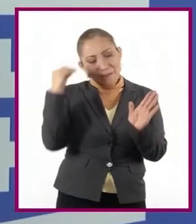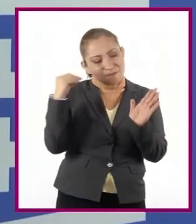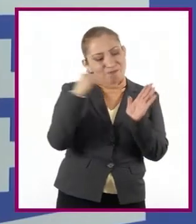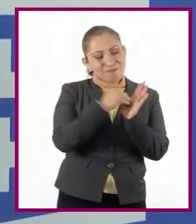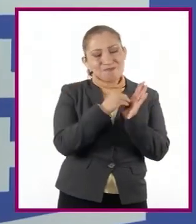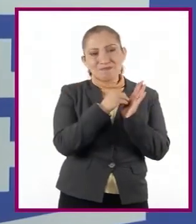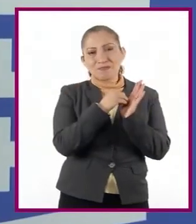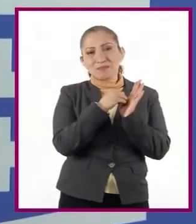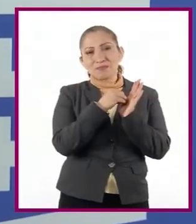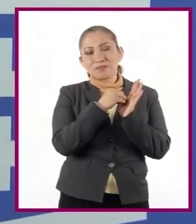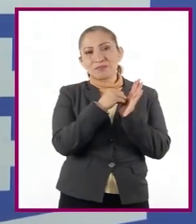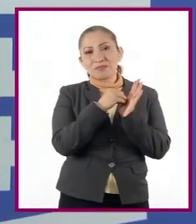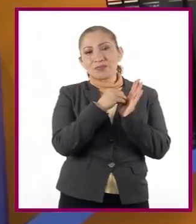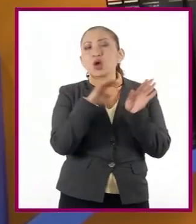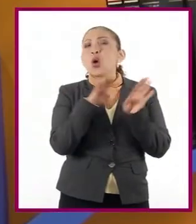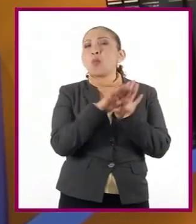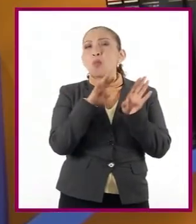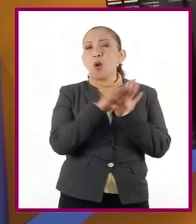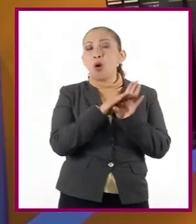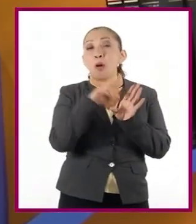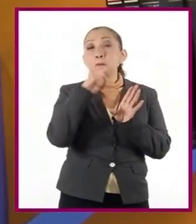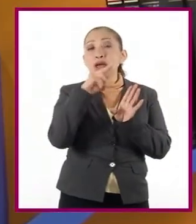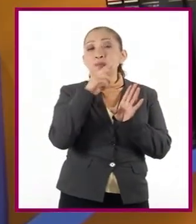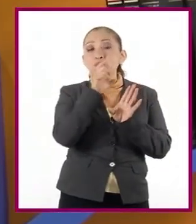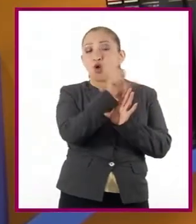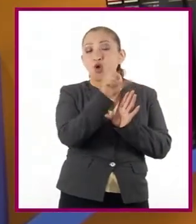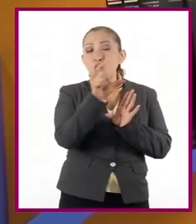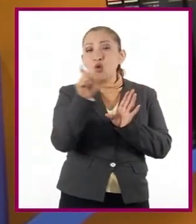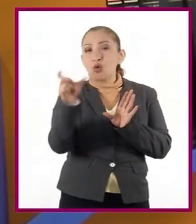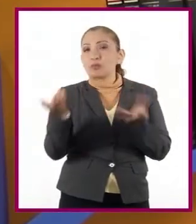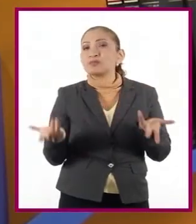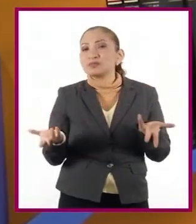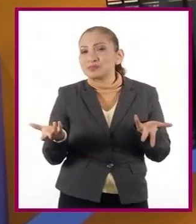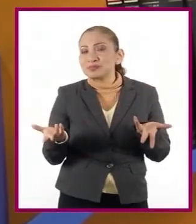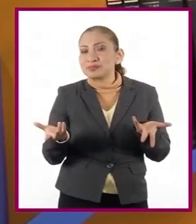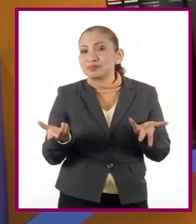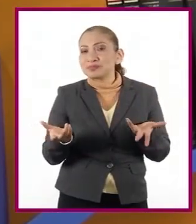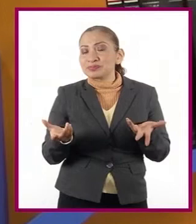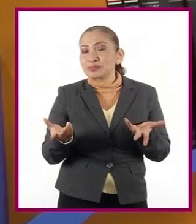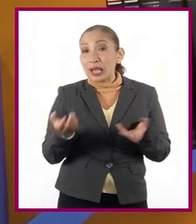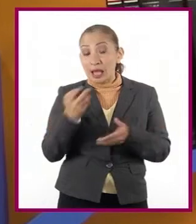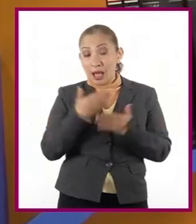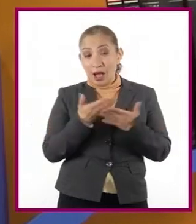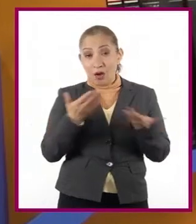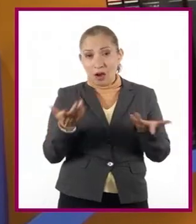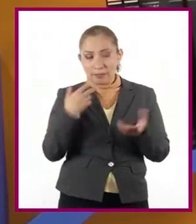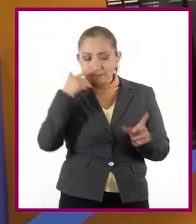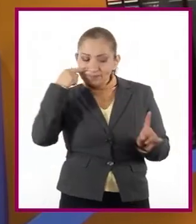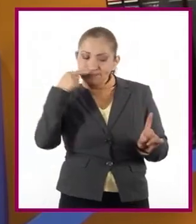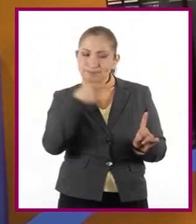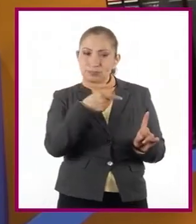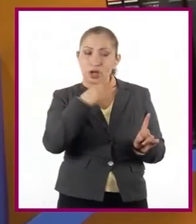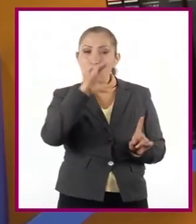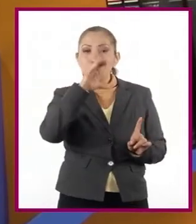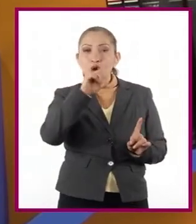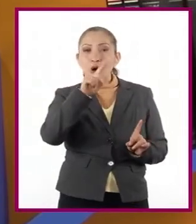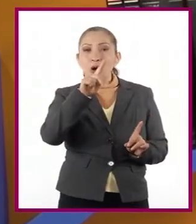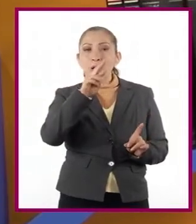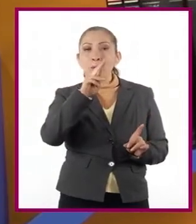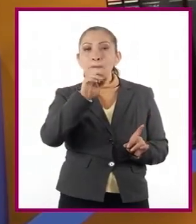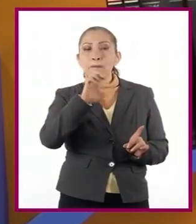por supuesto, cómo conjugamos los verbos empleados. En este caso, nos centraremos en el